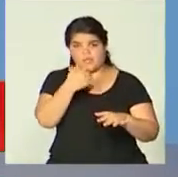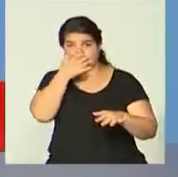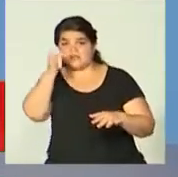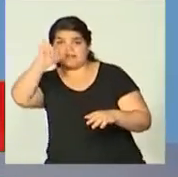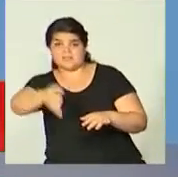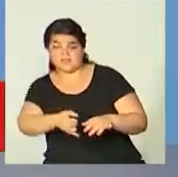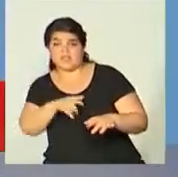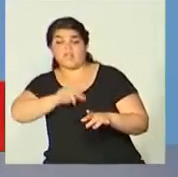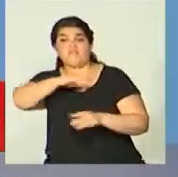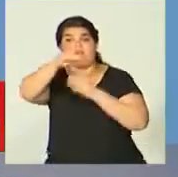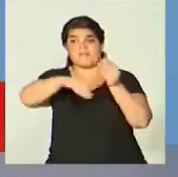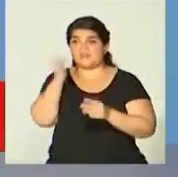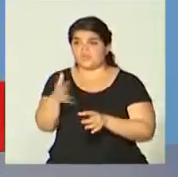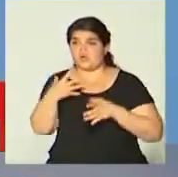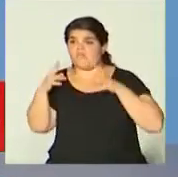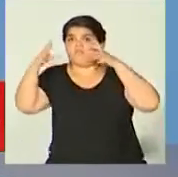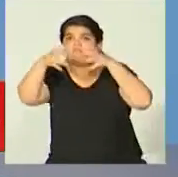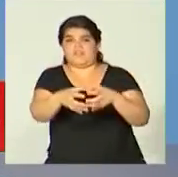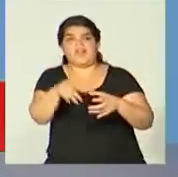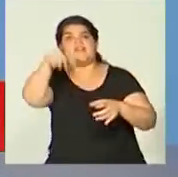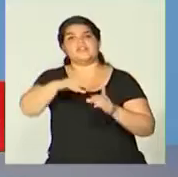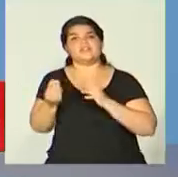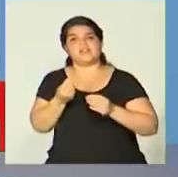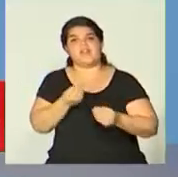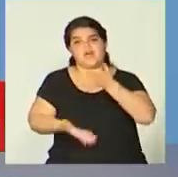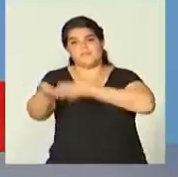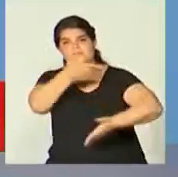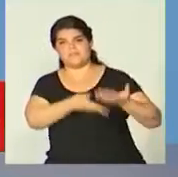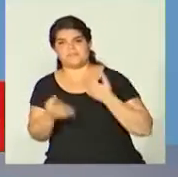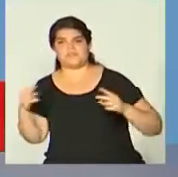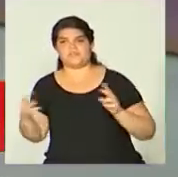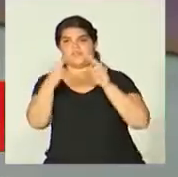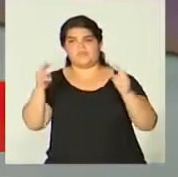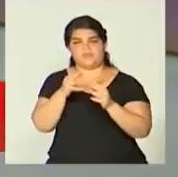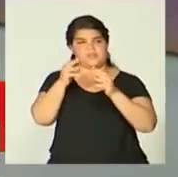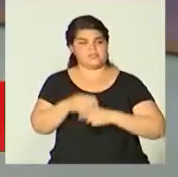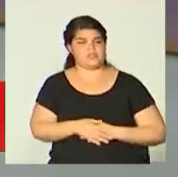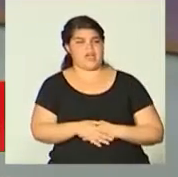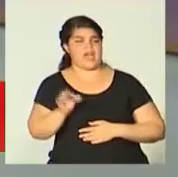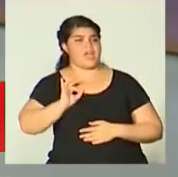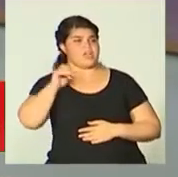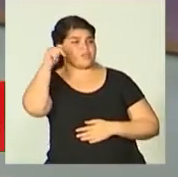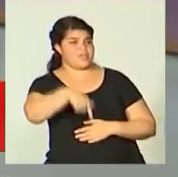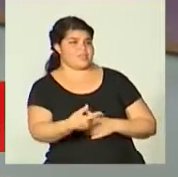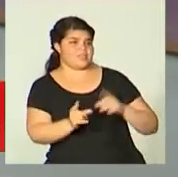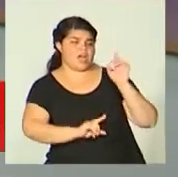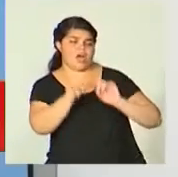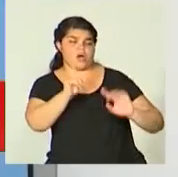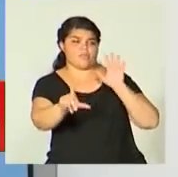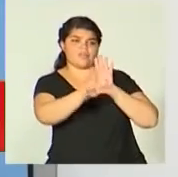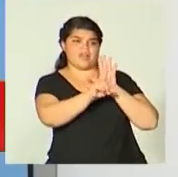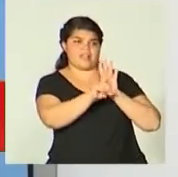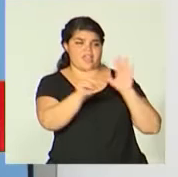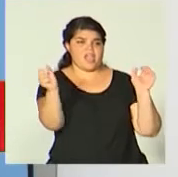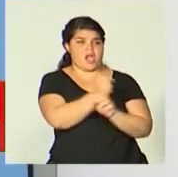espacio hay de violencia sino todo lo contrario un espacio de participación de encuentro total el aura este año se sancionaron algunas y algunas